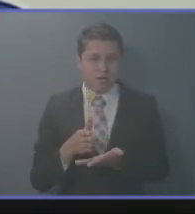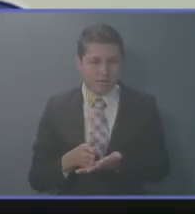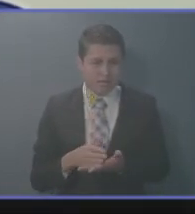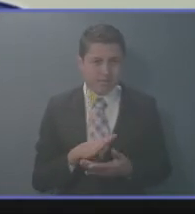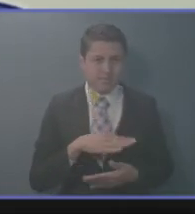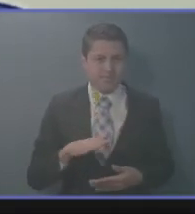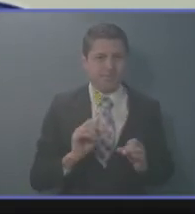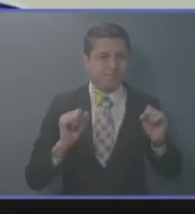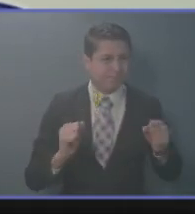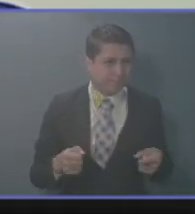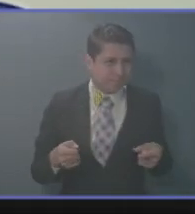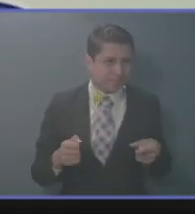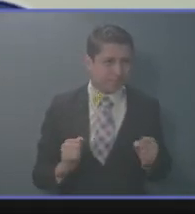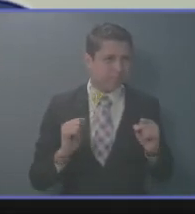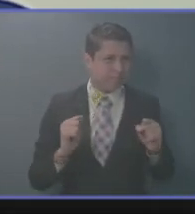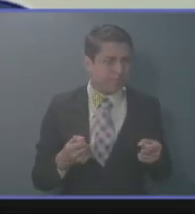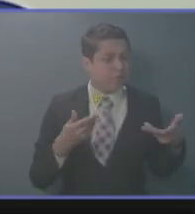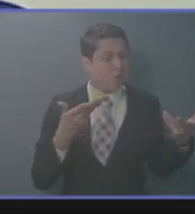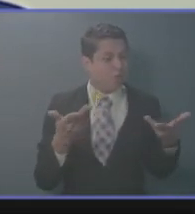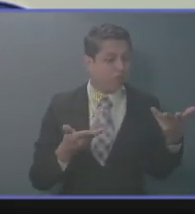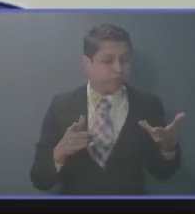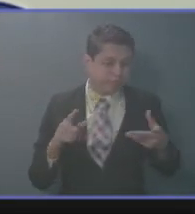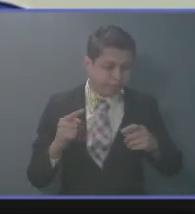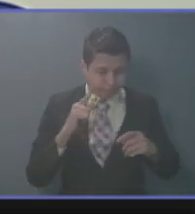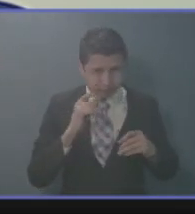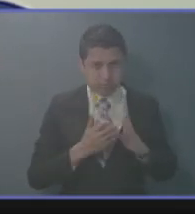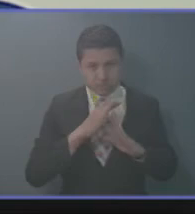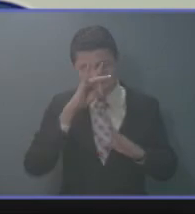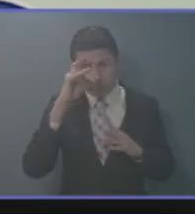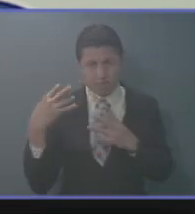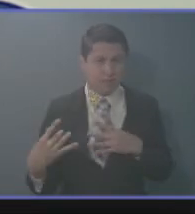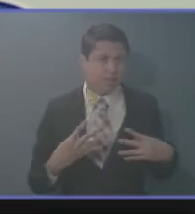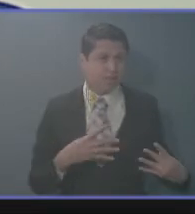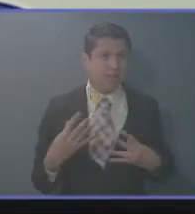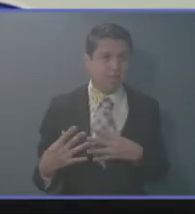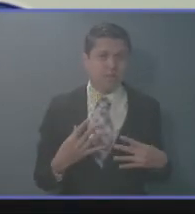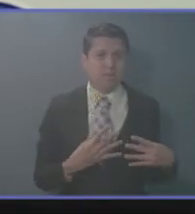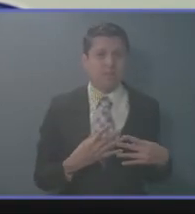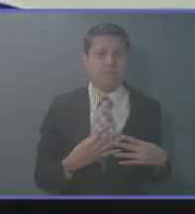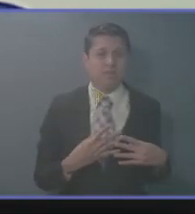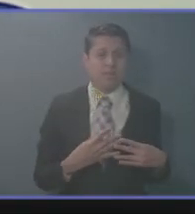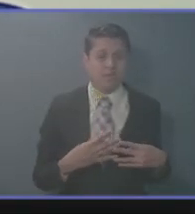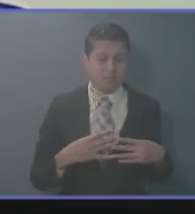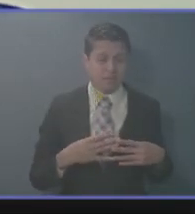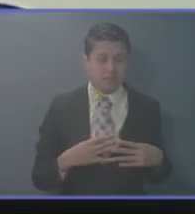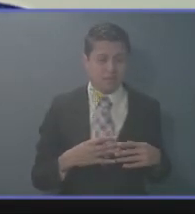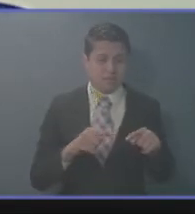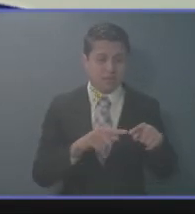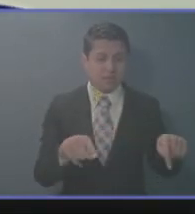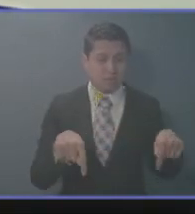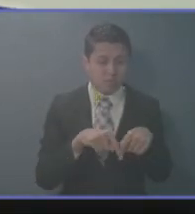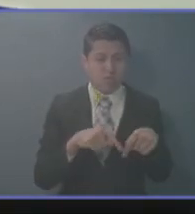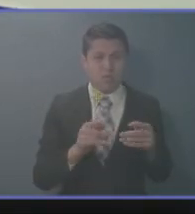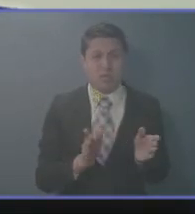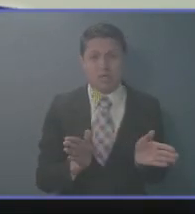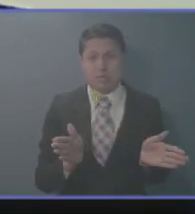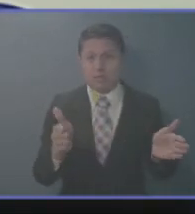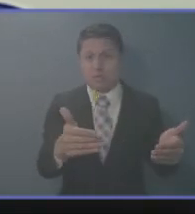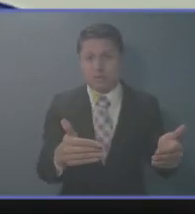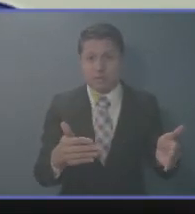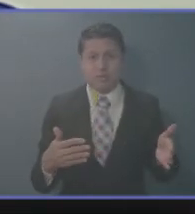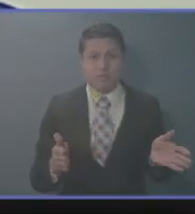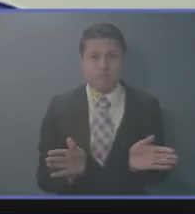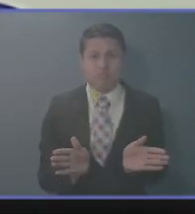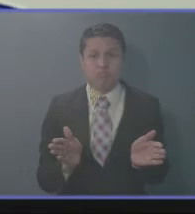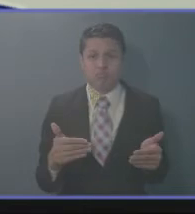o centros de servicios puedan desarrollar sus actividades fuera de sus instalaciones actualizadas